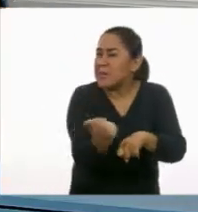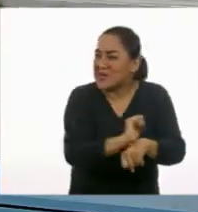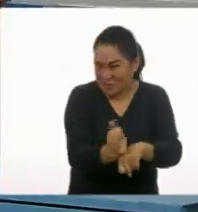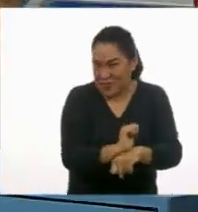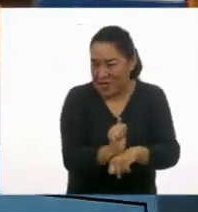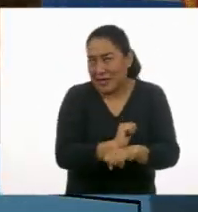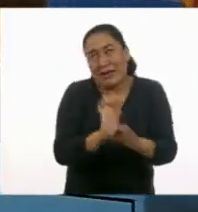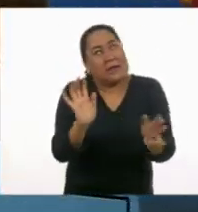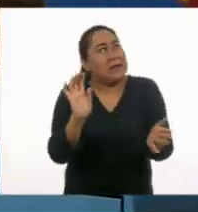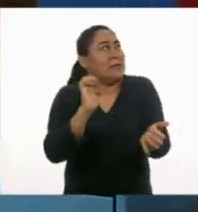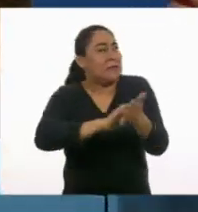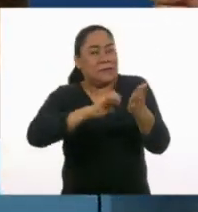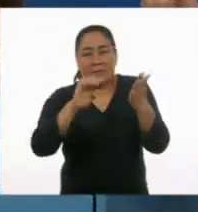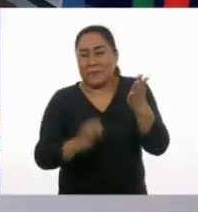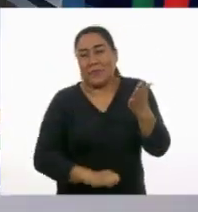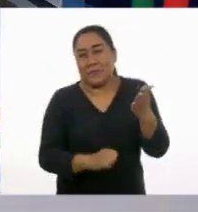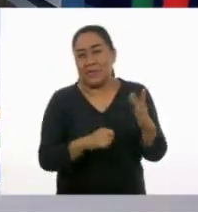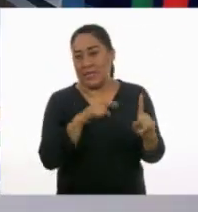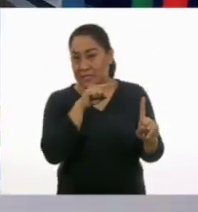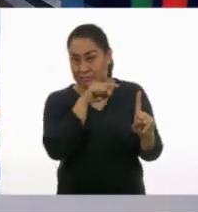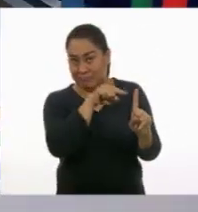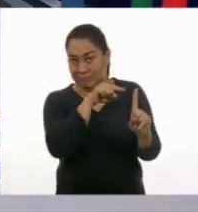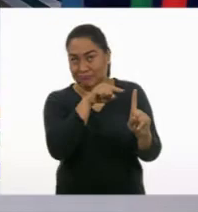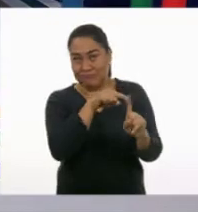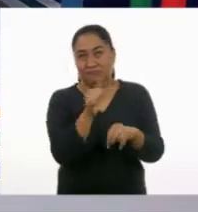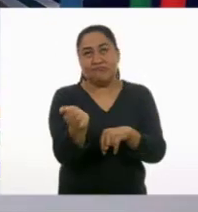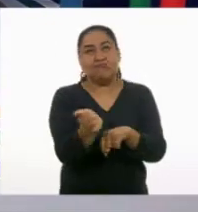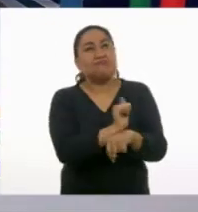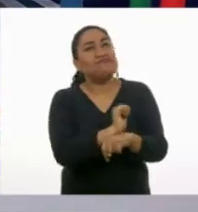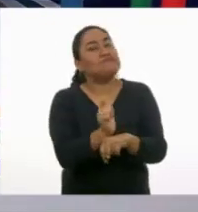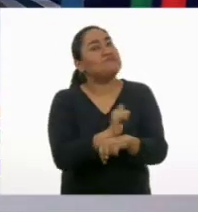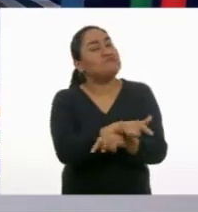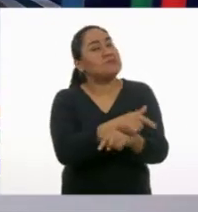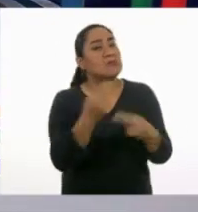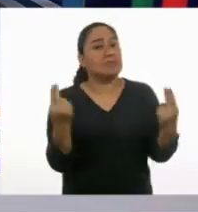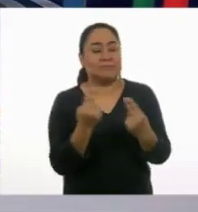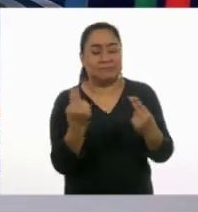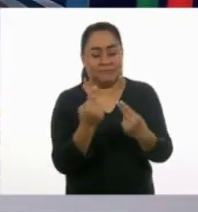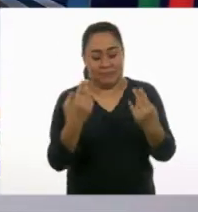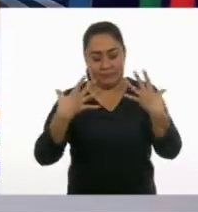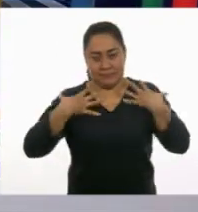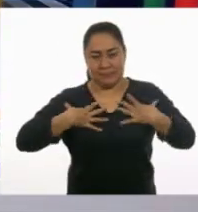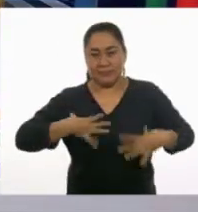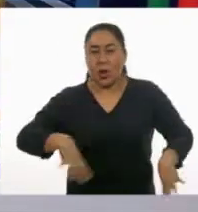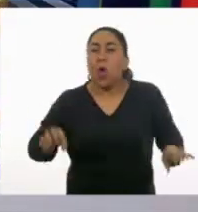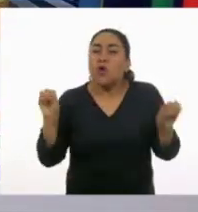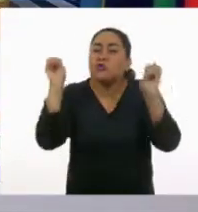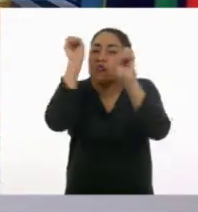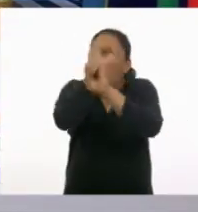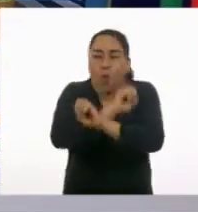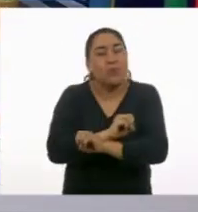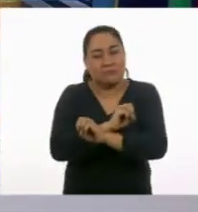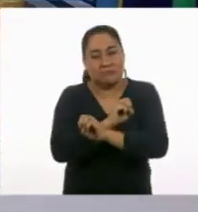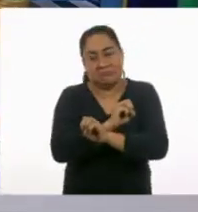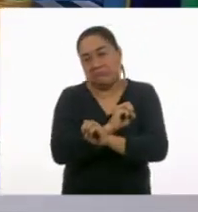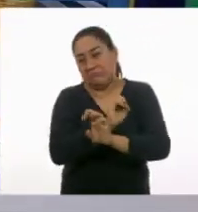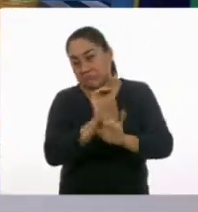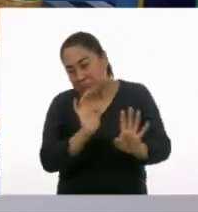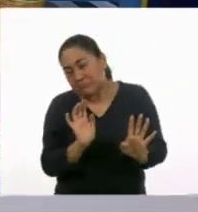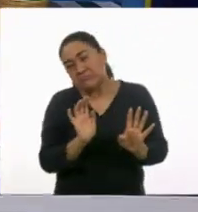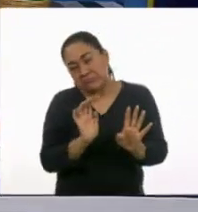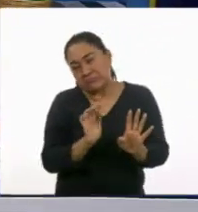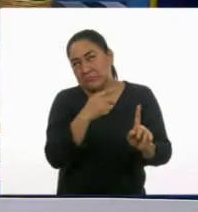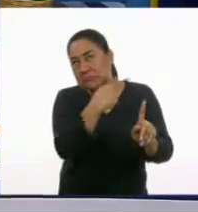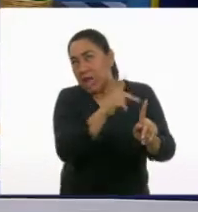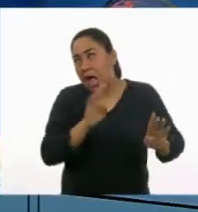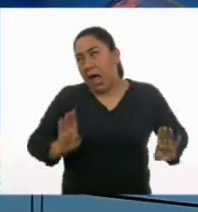físicamente ya tiene que vestir un poco de colores más oscuros. Ajá. Pues porque,